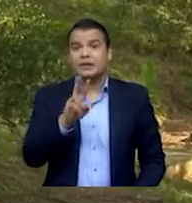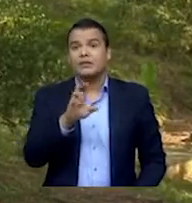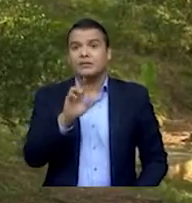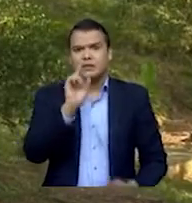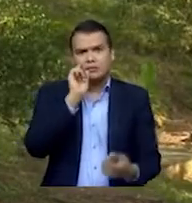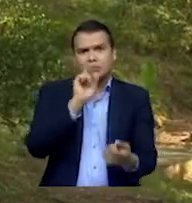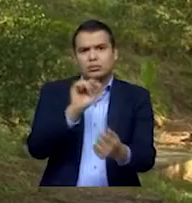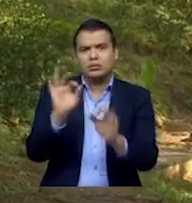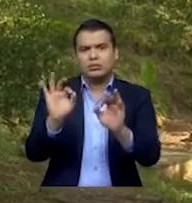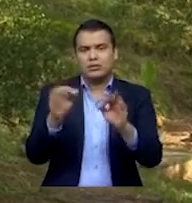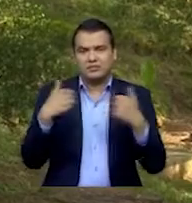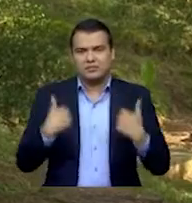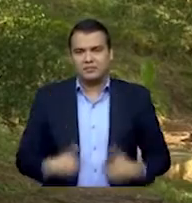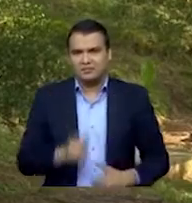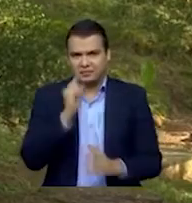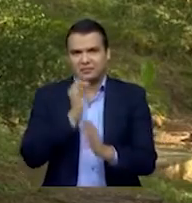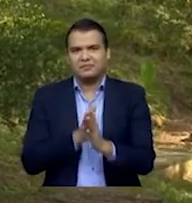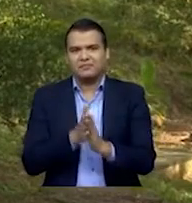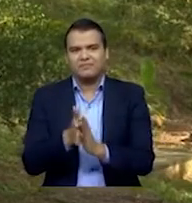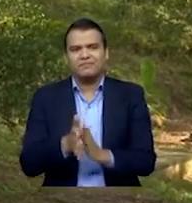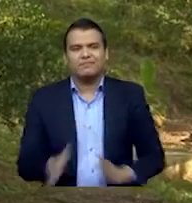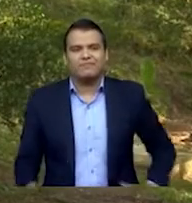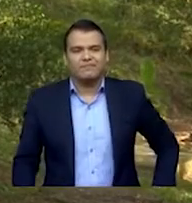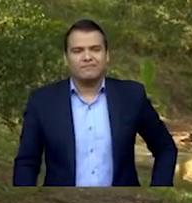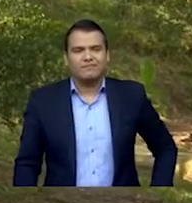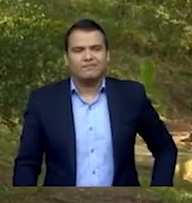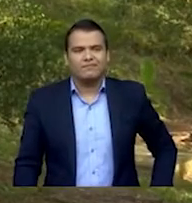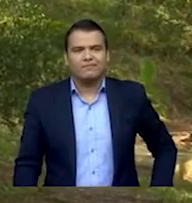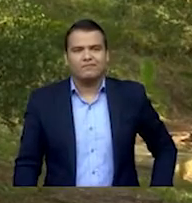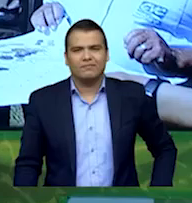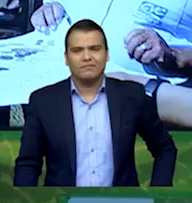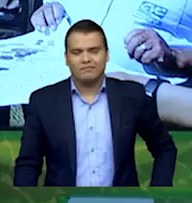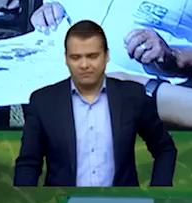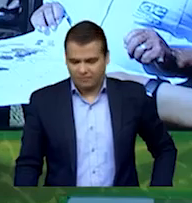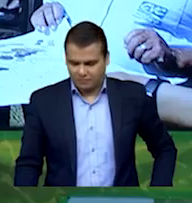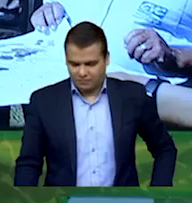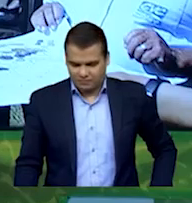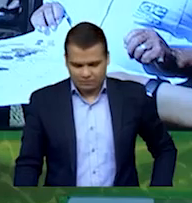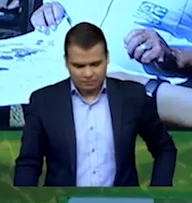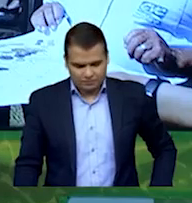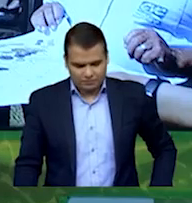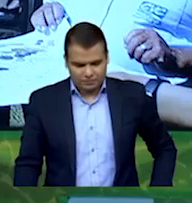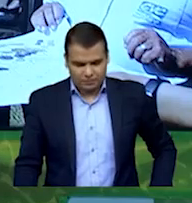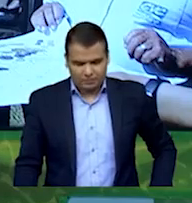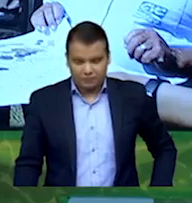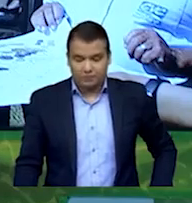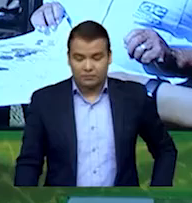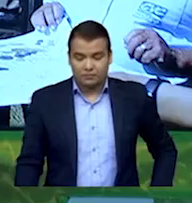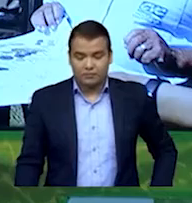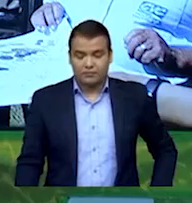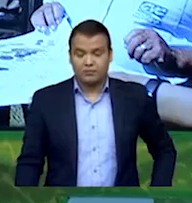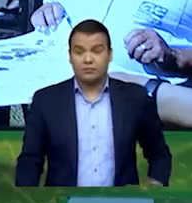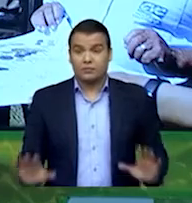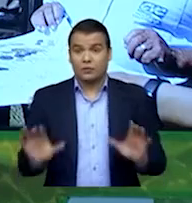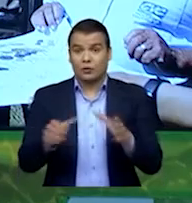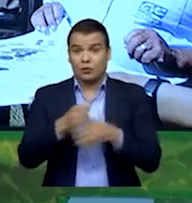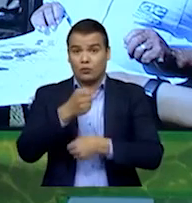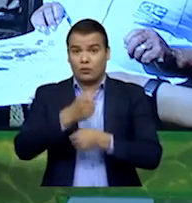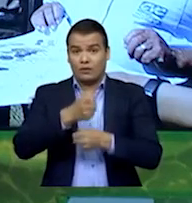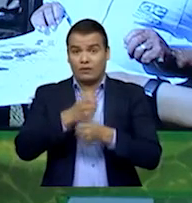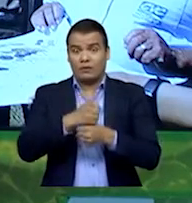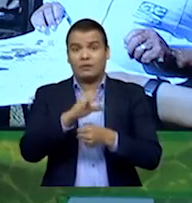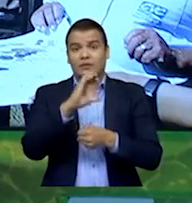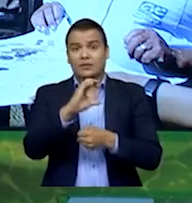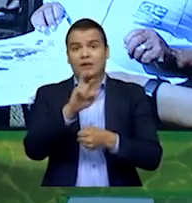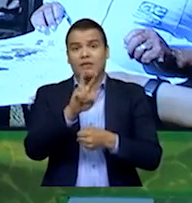inversiones para el informativo cbc hernán darío hernán de jaramillo recorrimos con funcionarios de cbc las